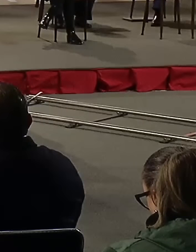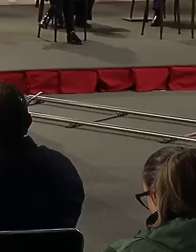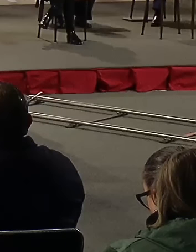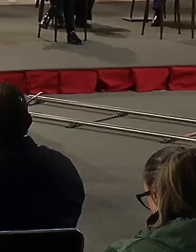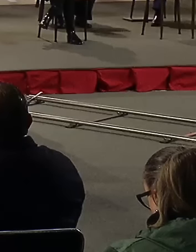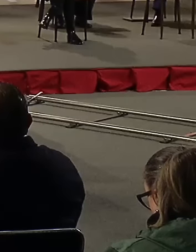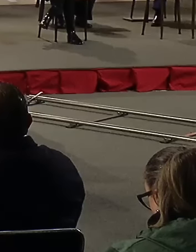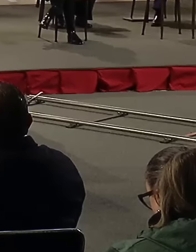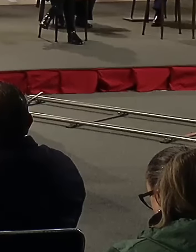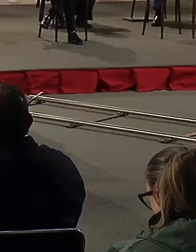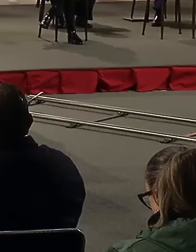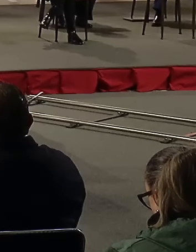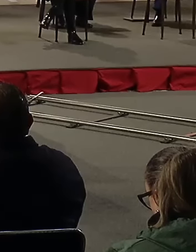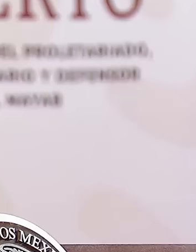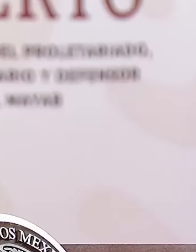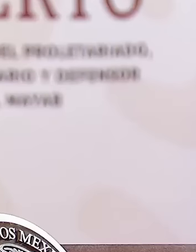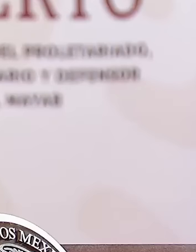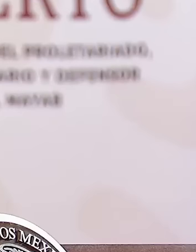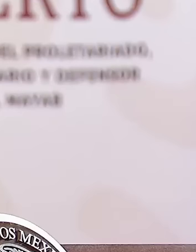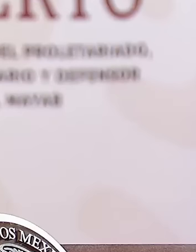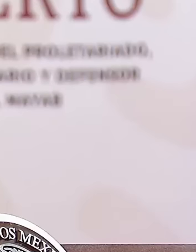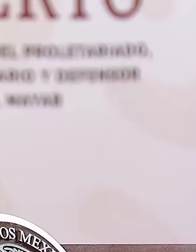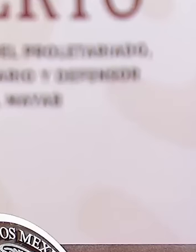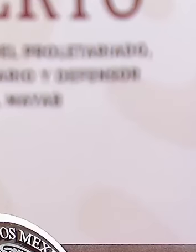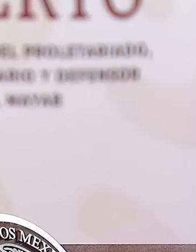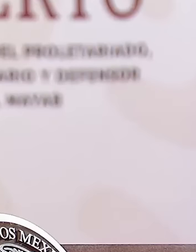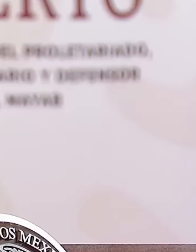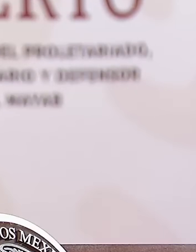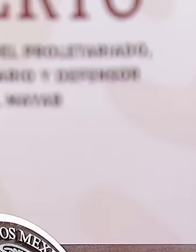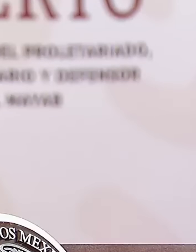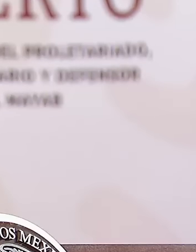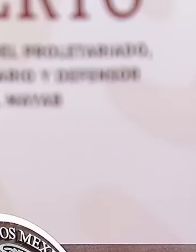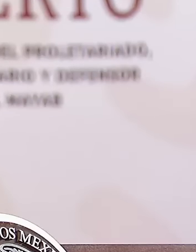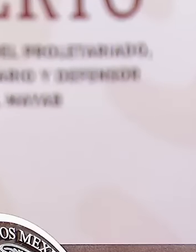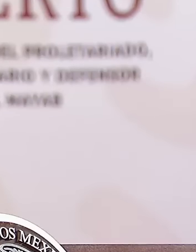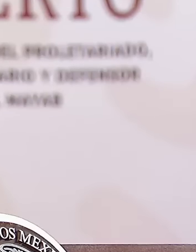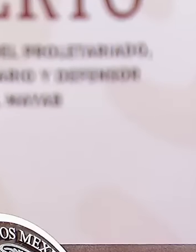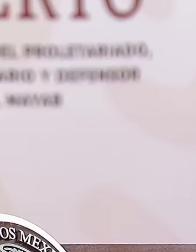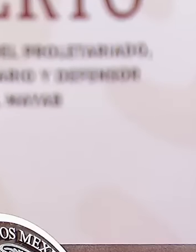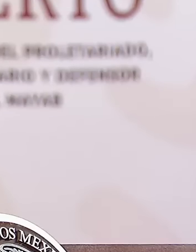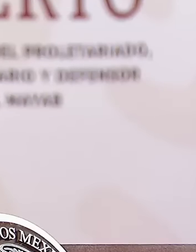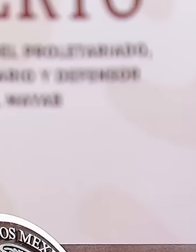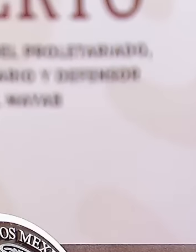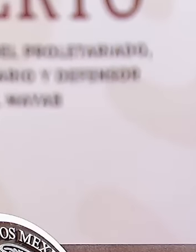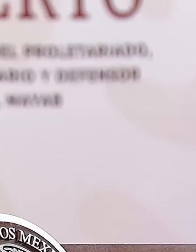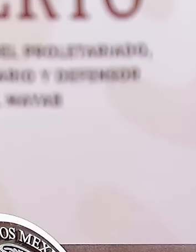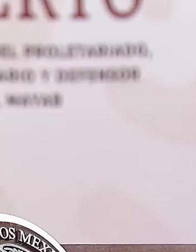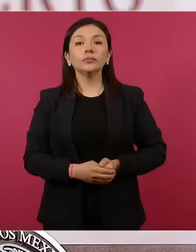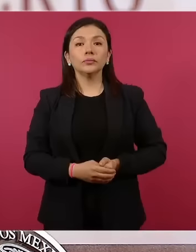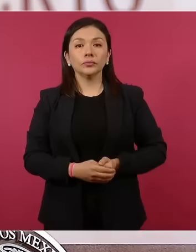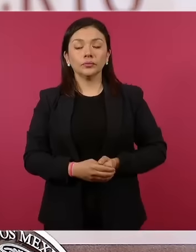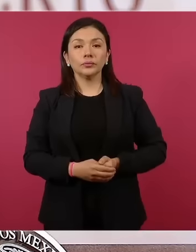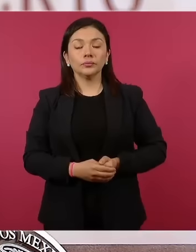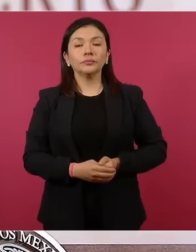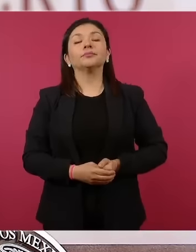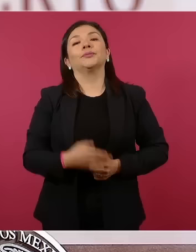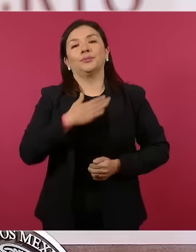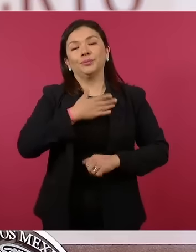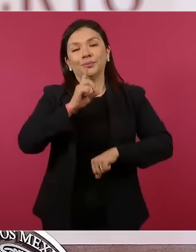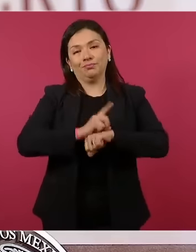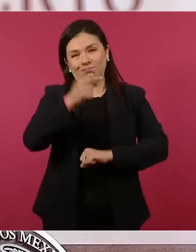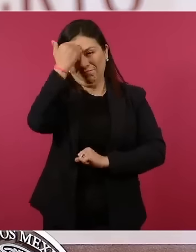al Banco de México la administración de los recursos del Fondo para el Bienestar. Cabe señalar que el Banco de México